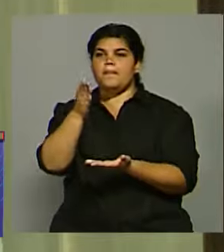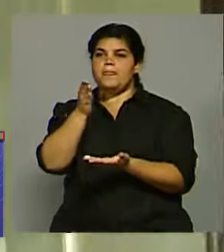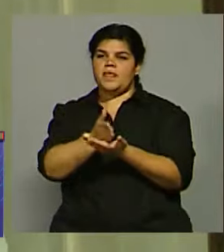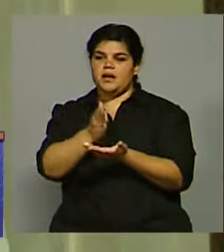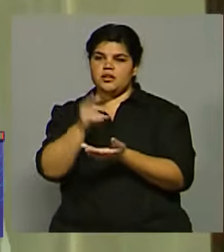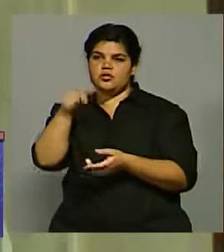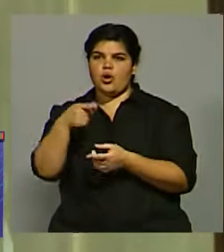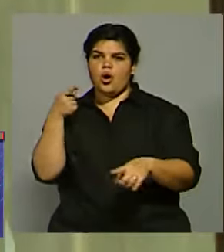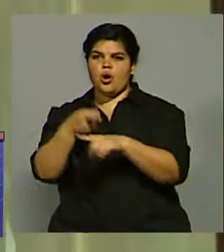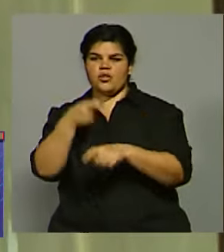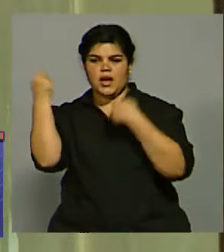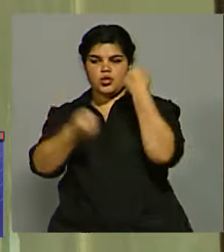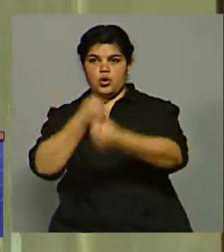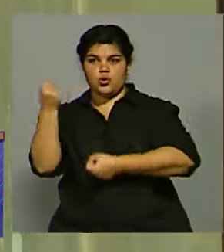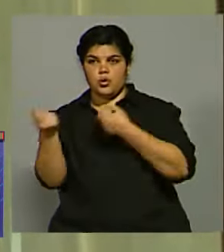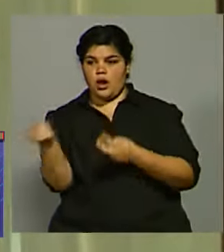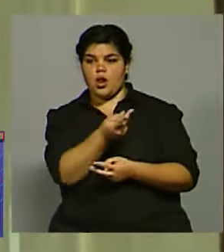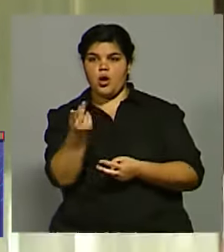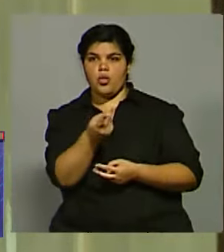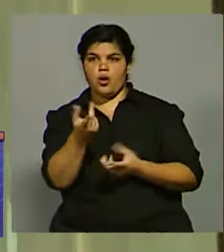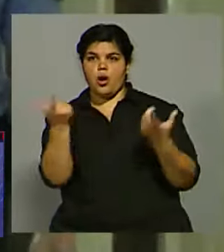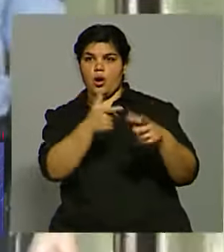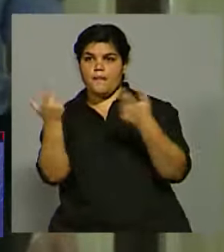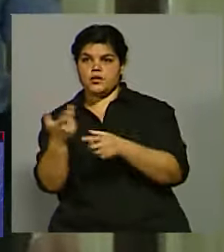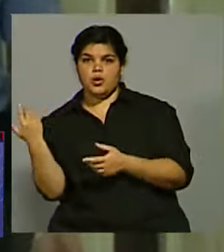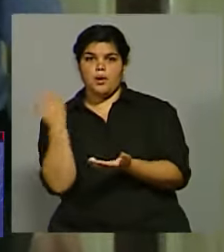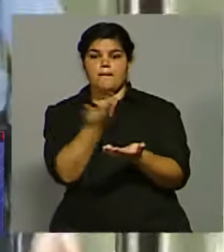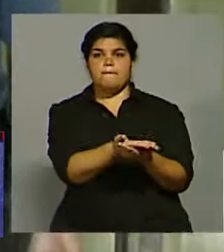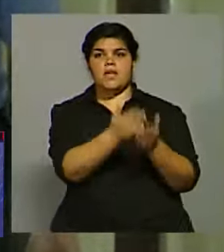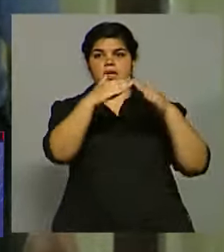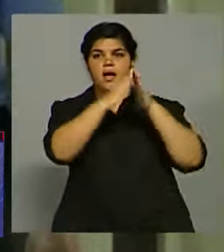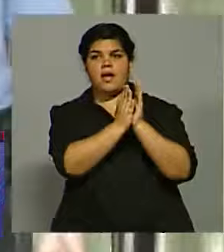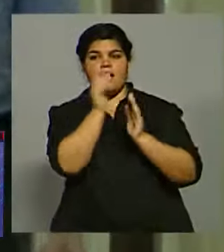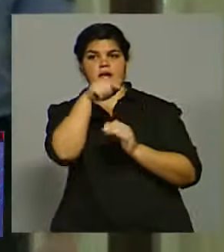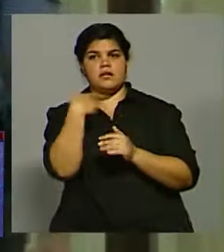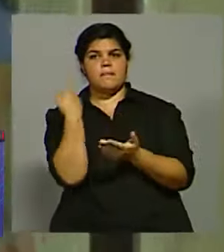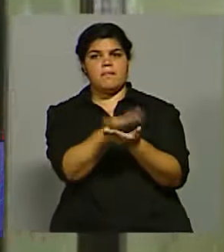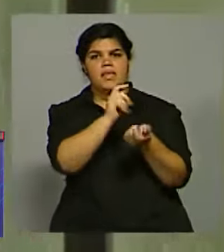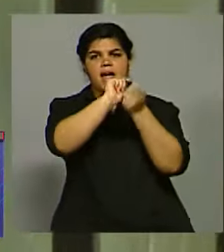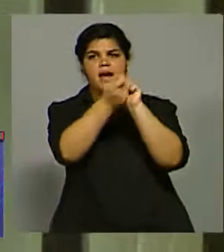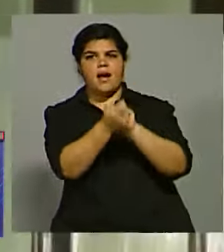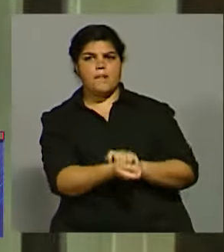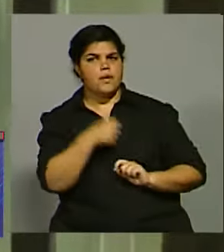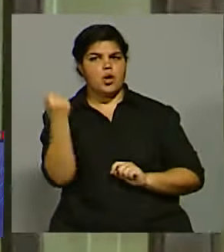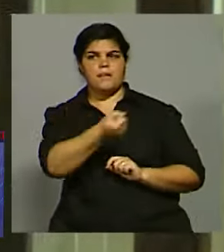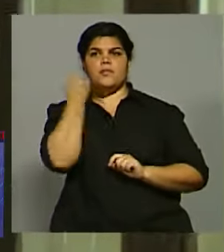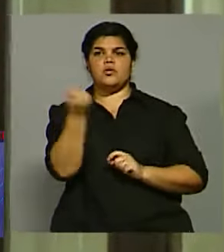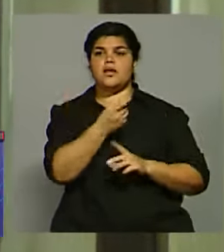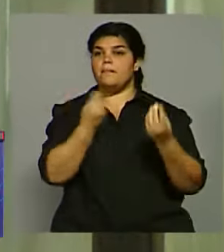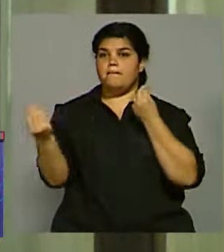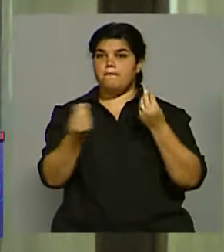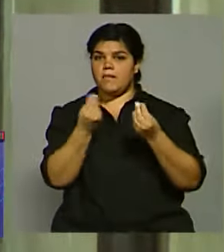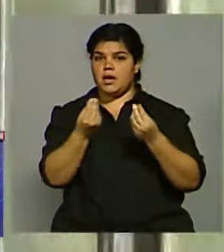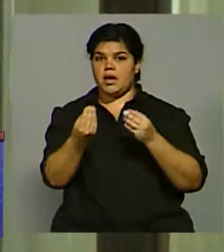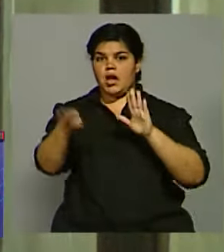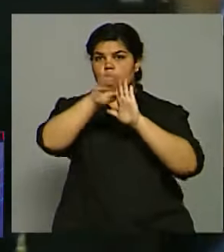ambos comités le recomendaron, exhortaron y sugirieron a la Santa Sede que modificara, hiciera una serie de modificaciones fundamentalmente en